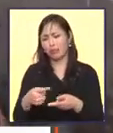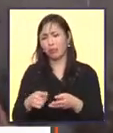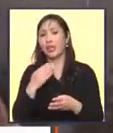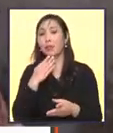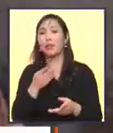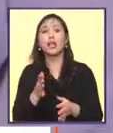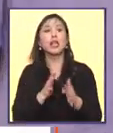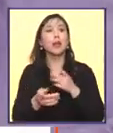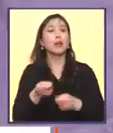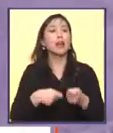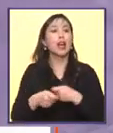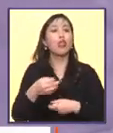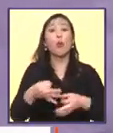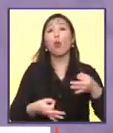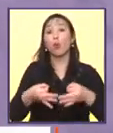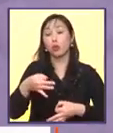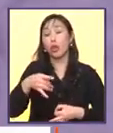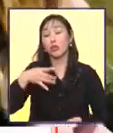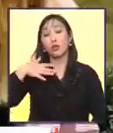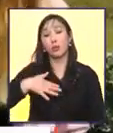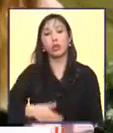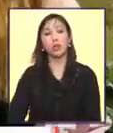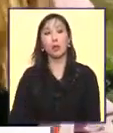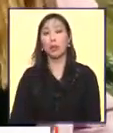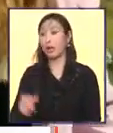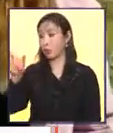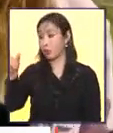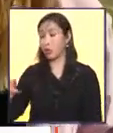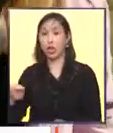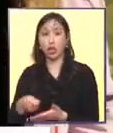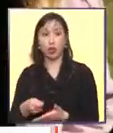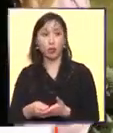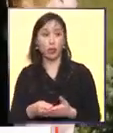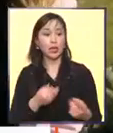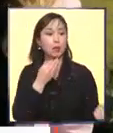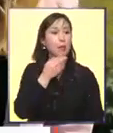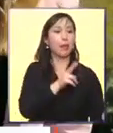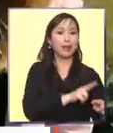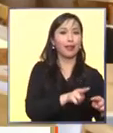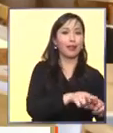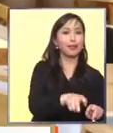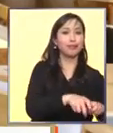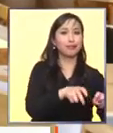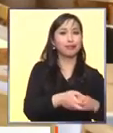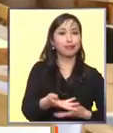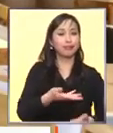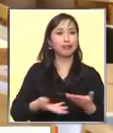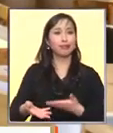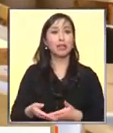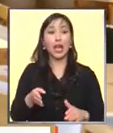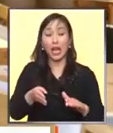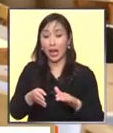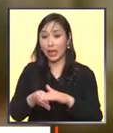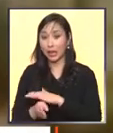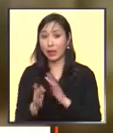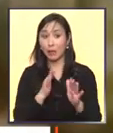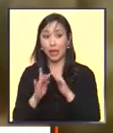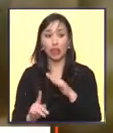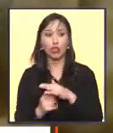justo. Eso es fundamental, tanto para el consumidor como para el productor. Al entrar a Mercado Origen vemos